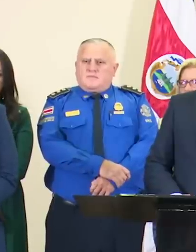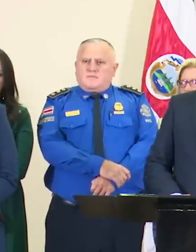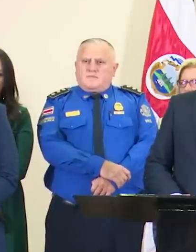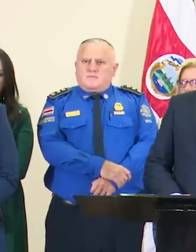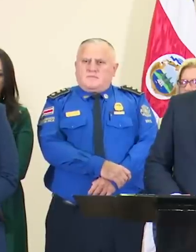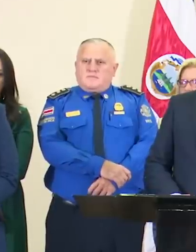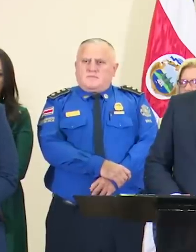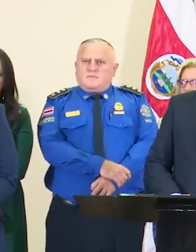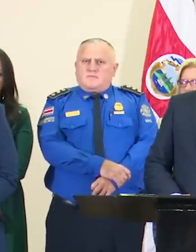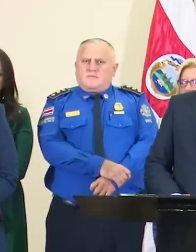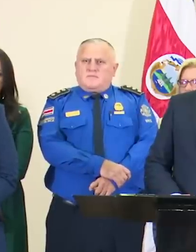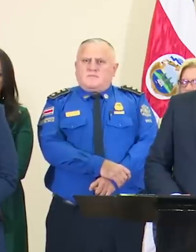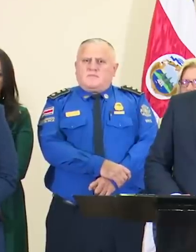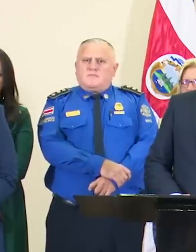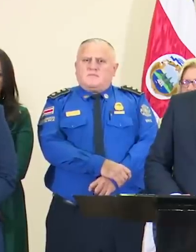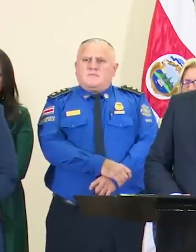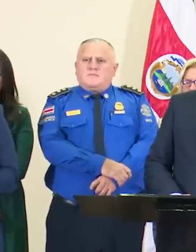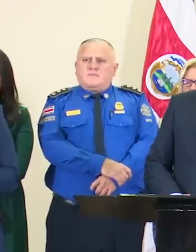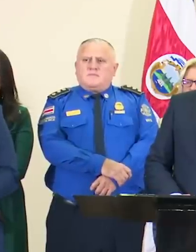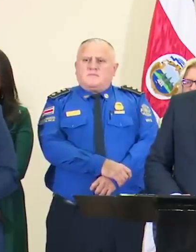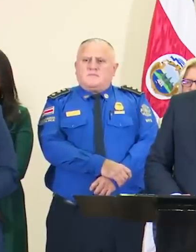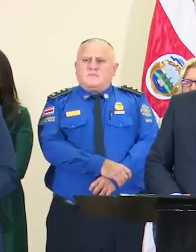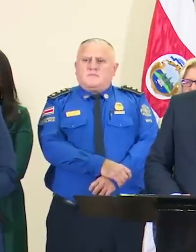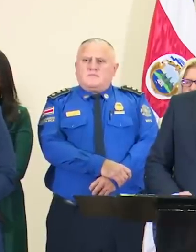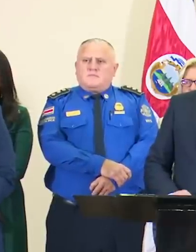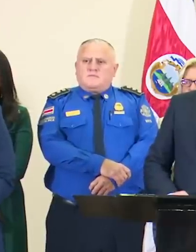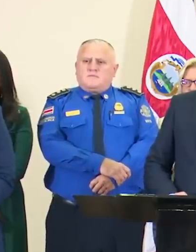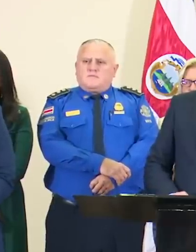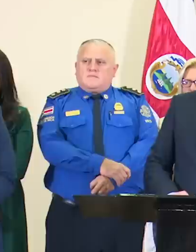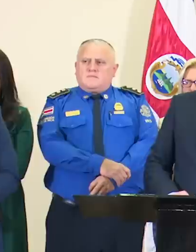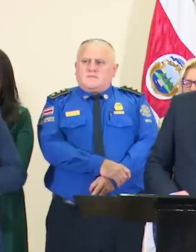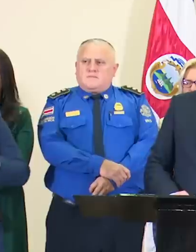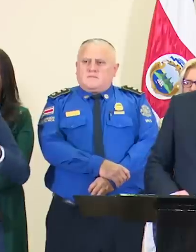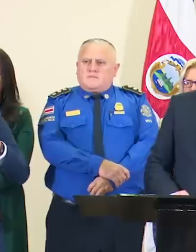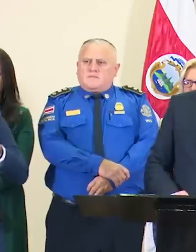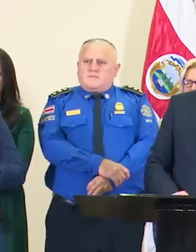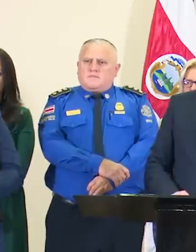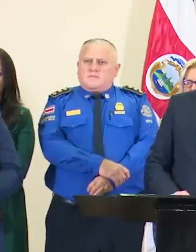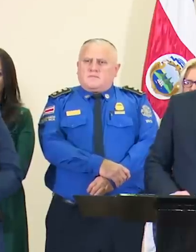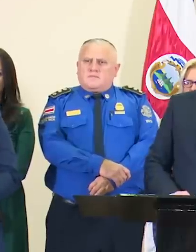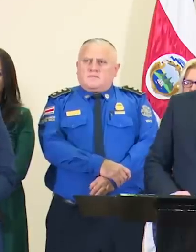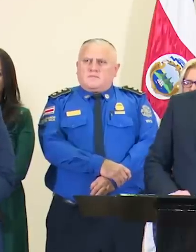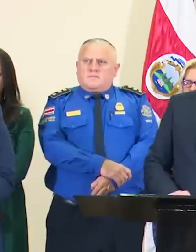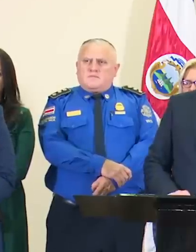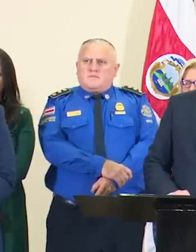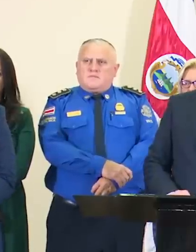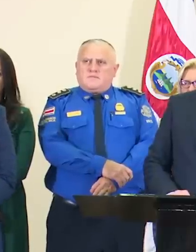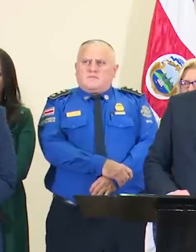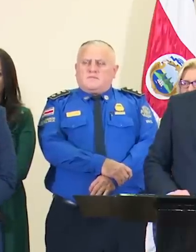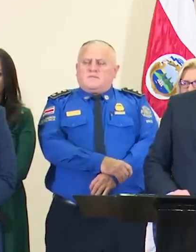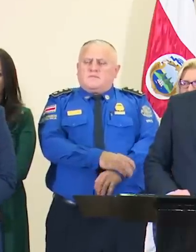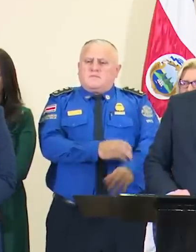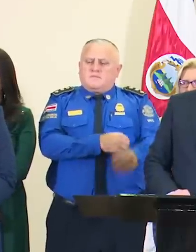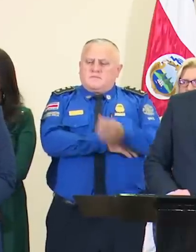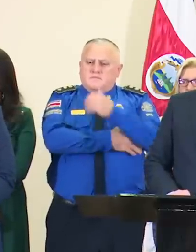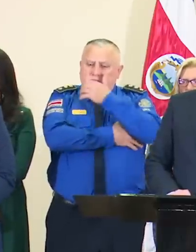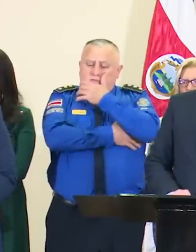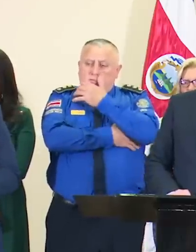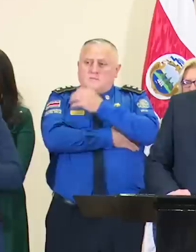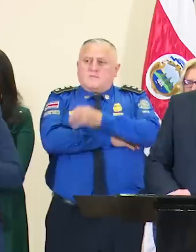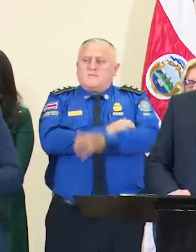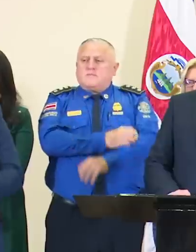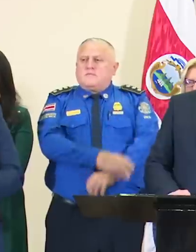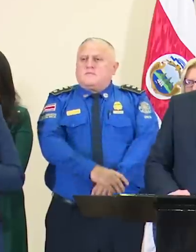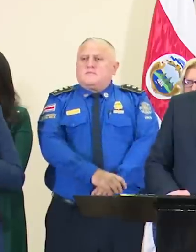tema del IVA en construcción. Y a pesar de todo esto, tenemos gente que quiere invertir en construcción, que quiere remodelar